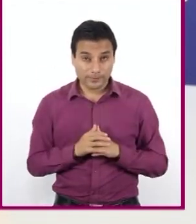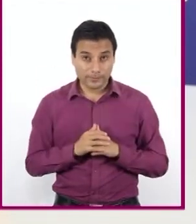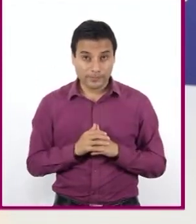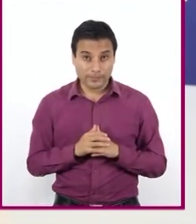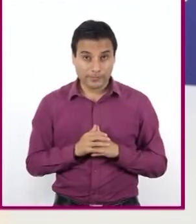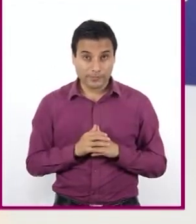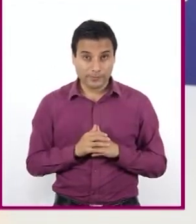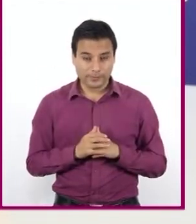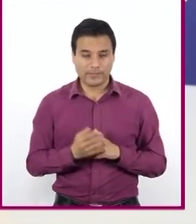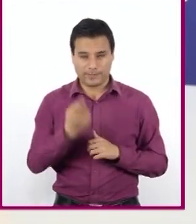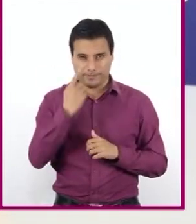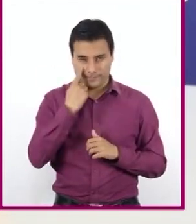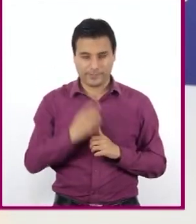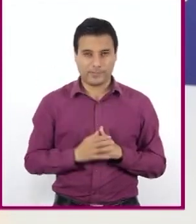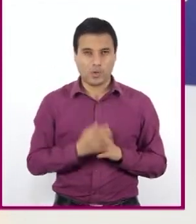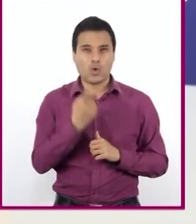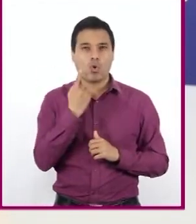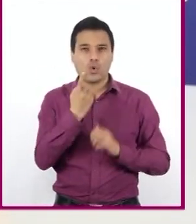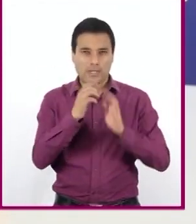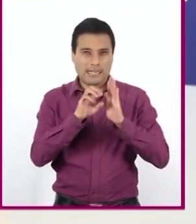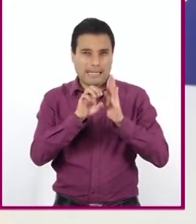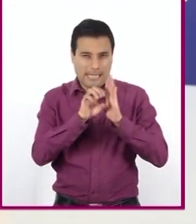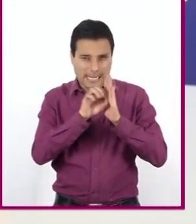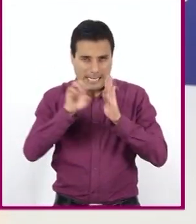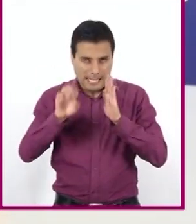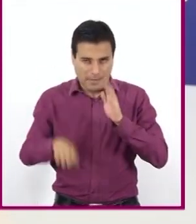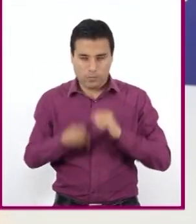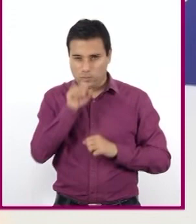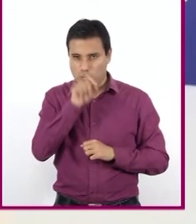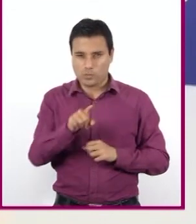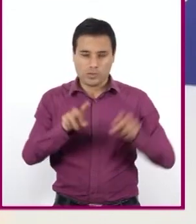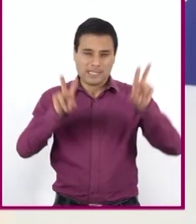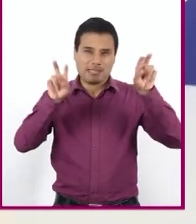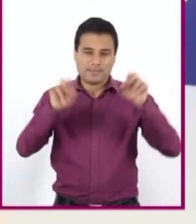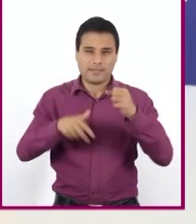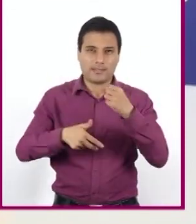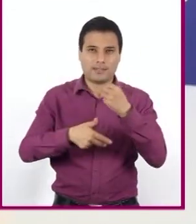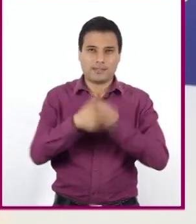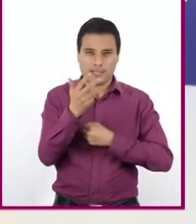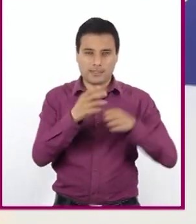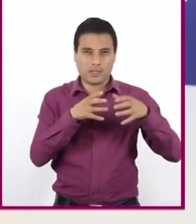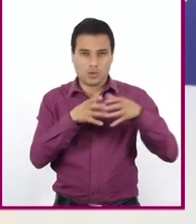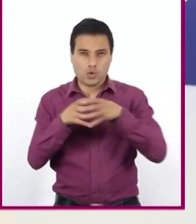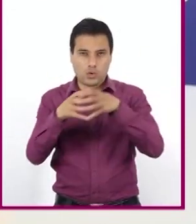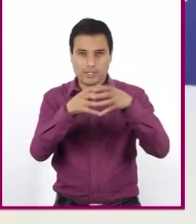Ejercitemos un ejemplo con el tema sugerido, la independencia de las 13 colonias.